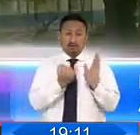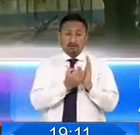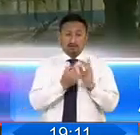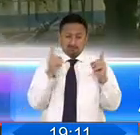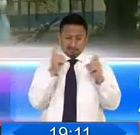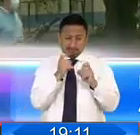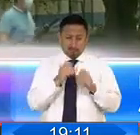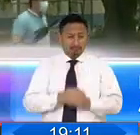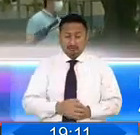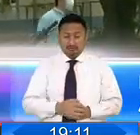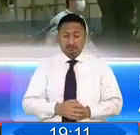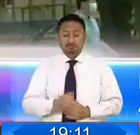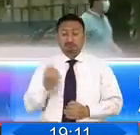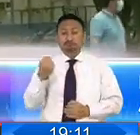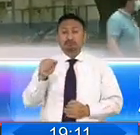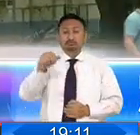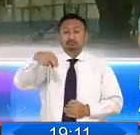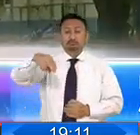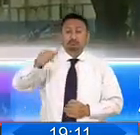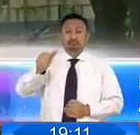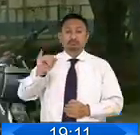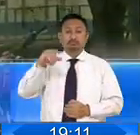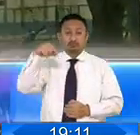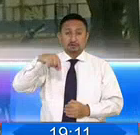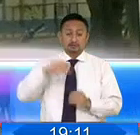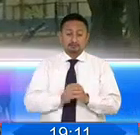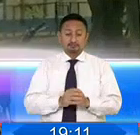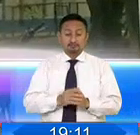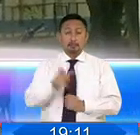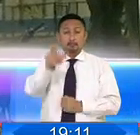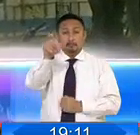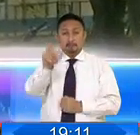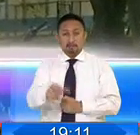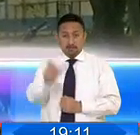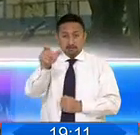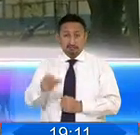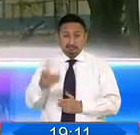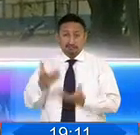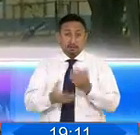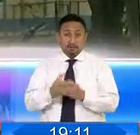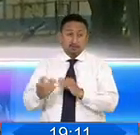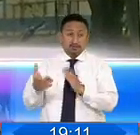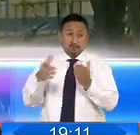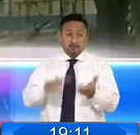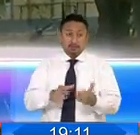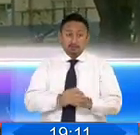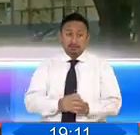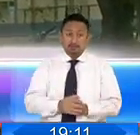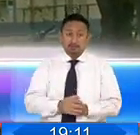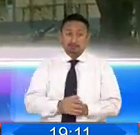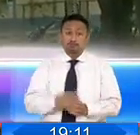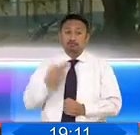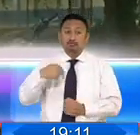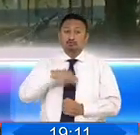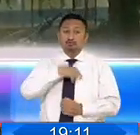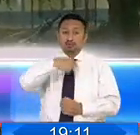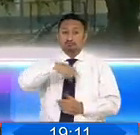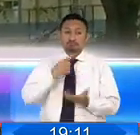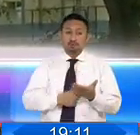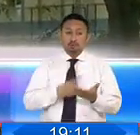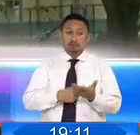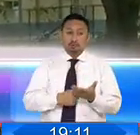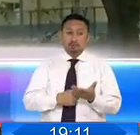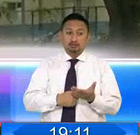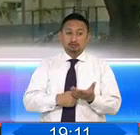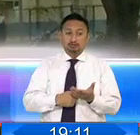cuerpos. Tanto el SNAI nos ha entregado las fichas de las personas que posiblemente habían fallecido. Nosotros las determinamos con criminalística de